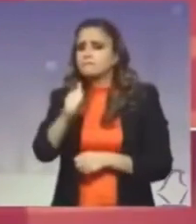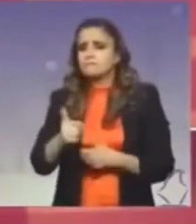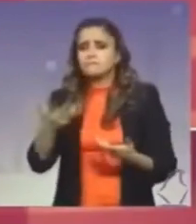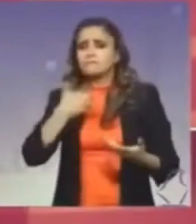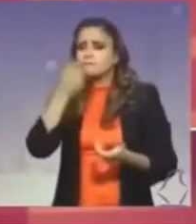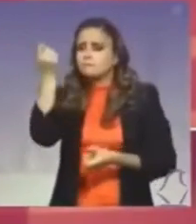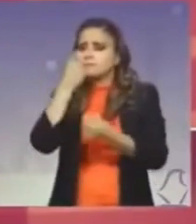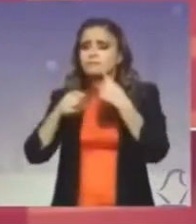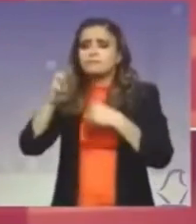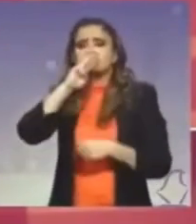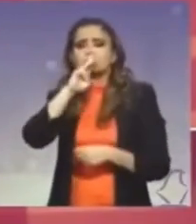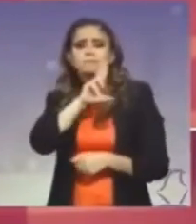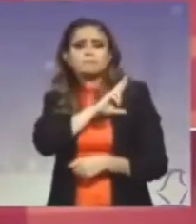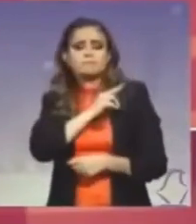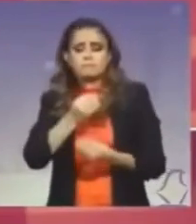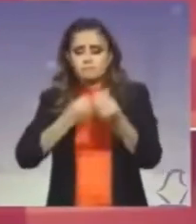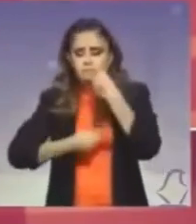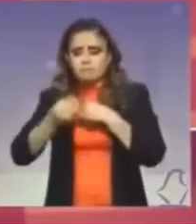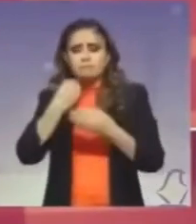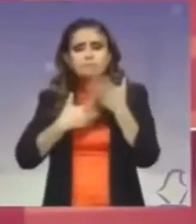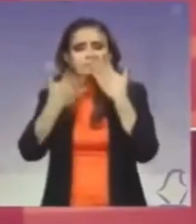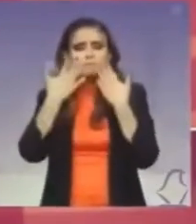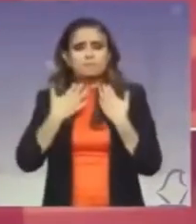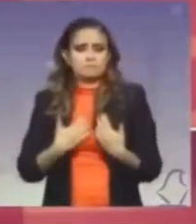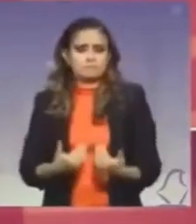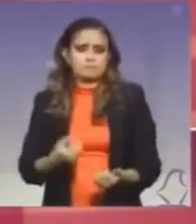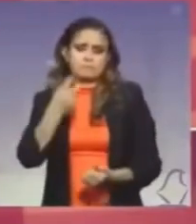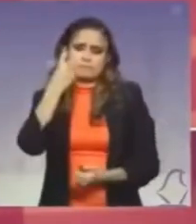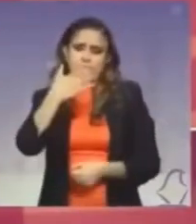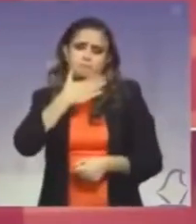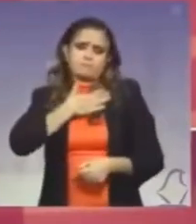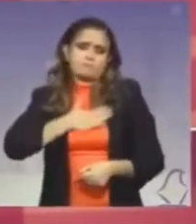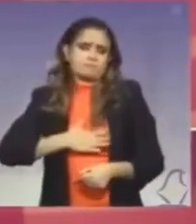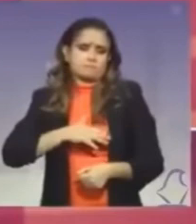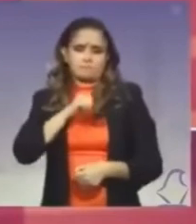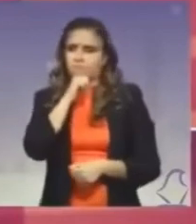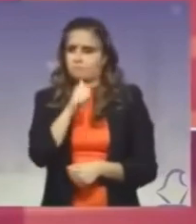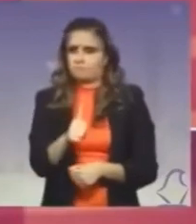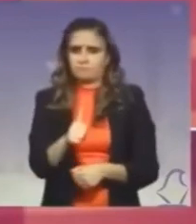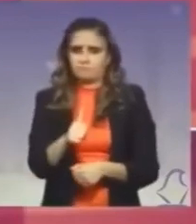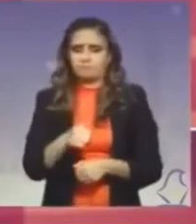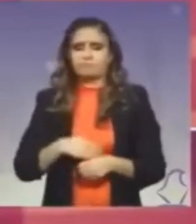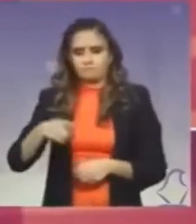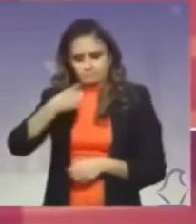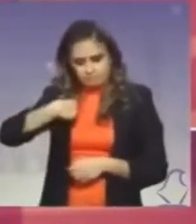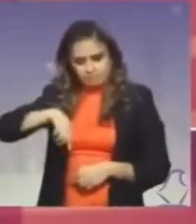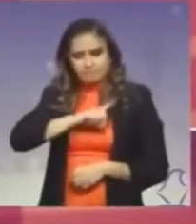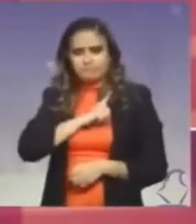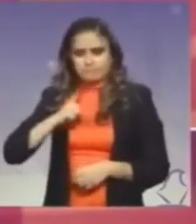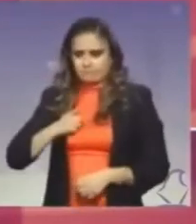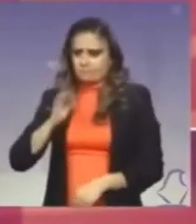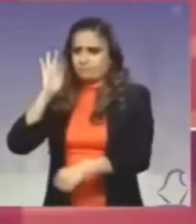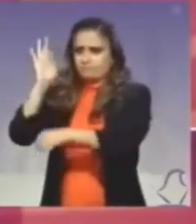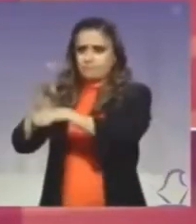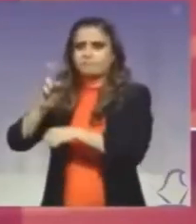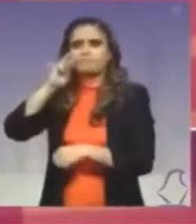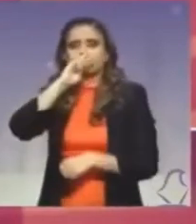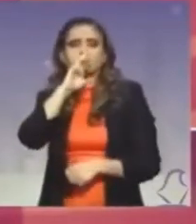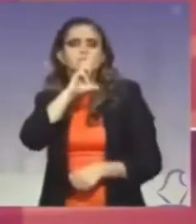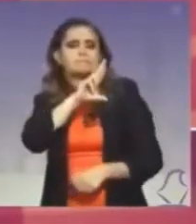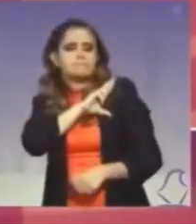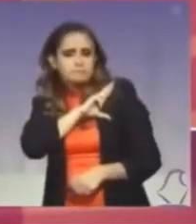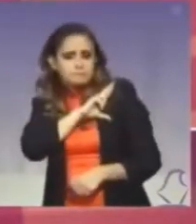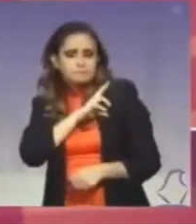solteras que no tienen qué comer, y eso es injusto. Nosotros debemos de protegerlas, a las madres